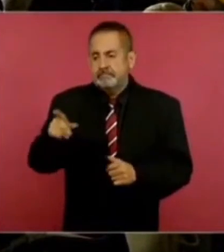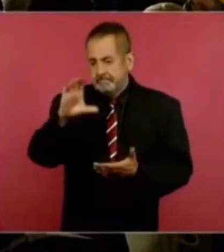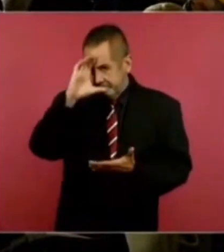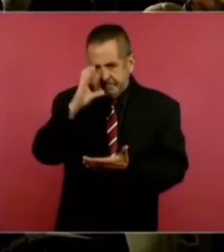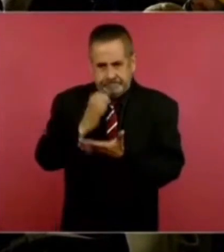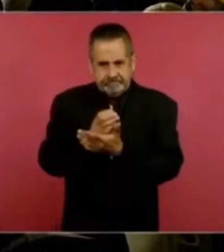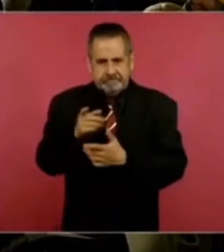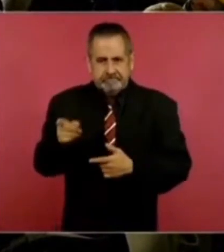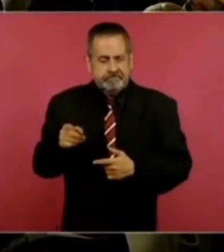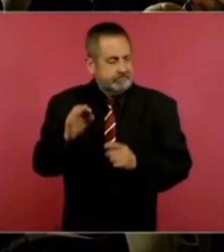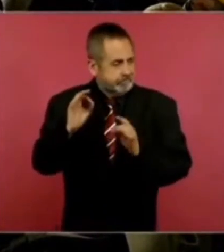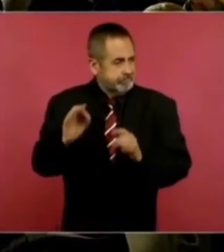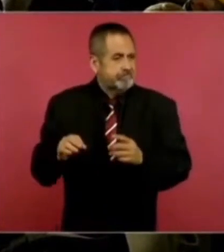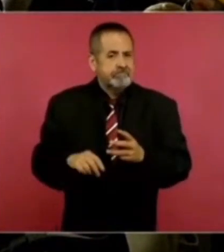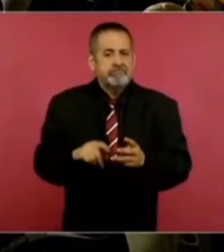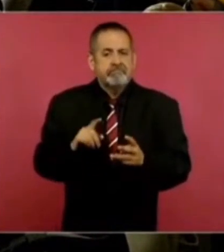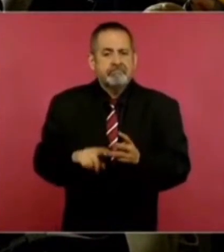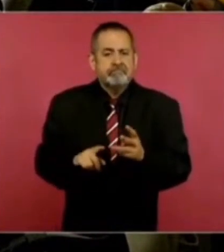católico,